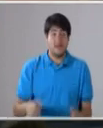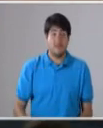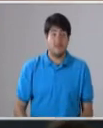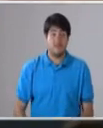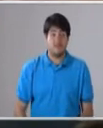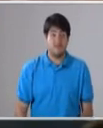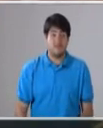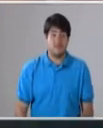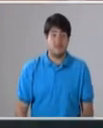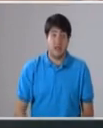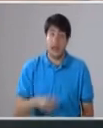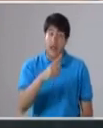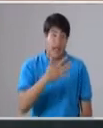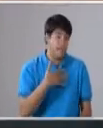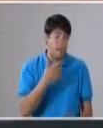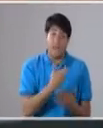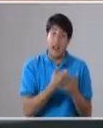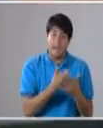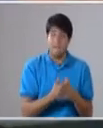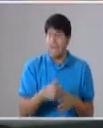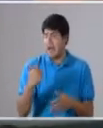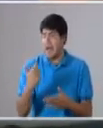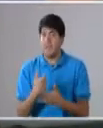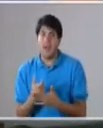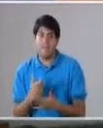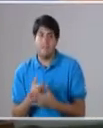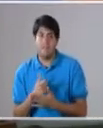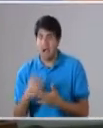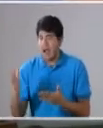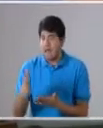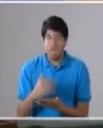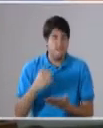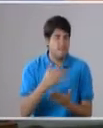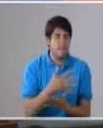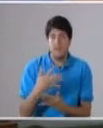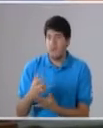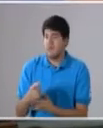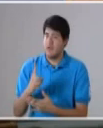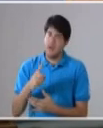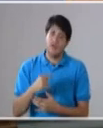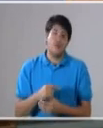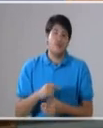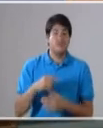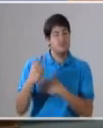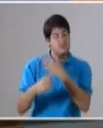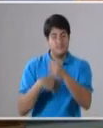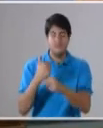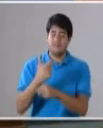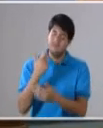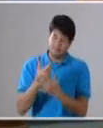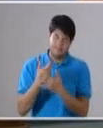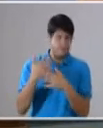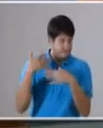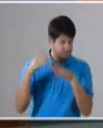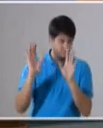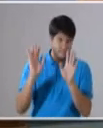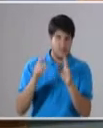Allá me van a pagar tanto, allá me van a pagar tanto, allá me van a dar una ofrenda, allá, y ya la hice por el año. Ahí después